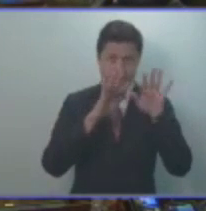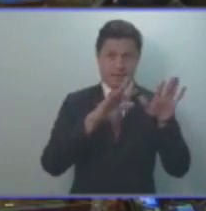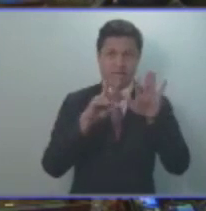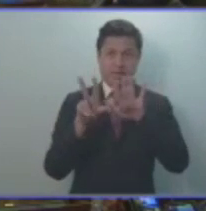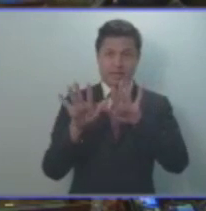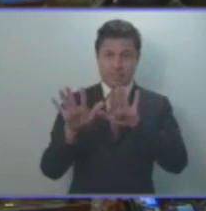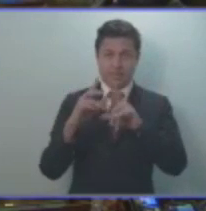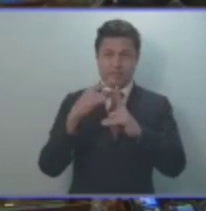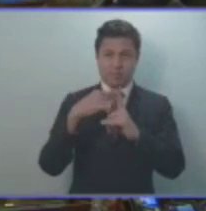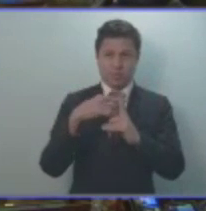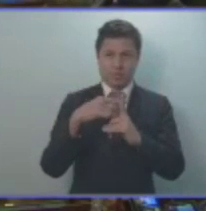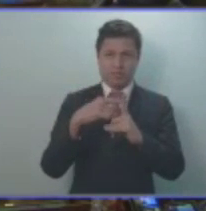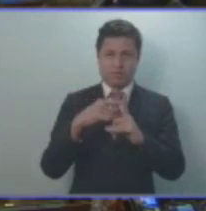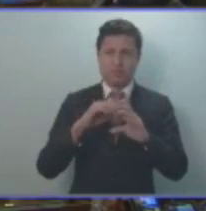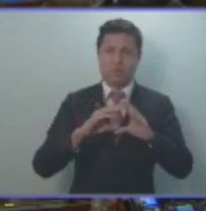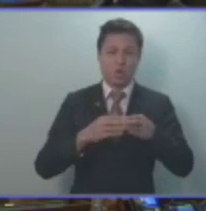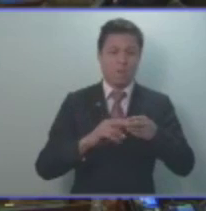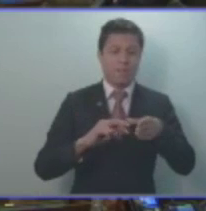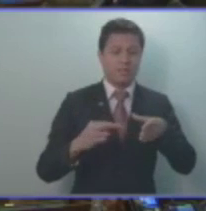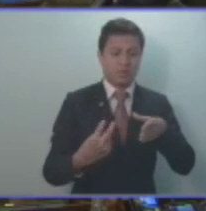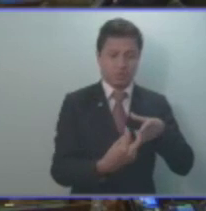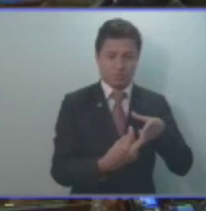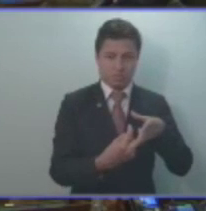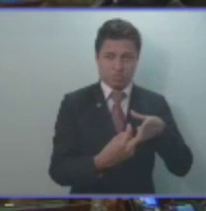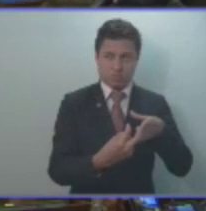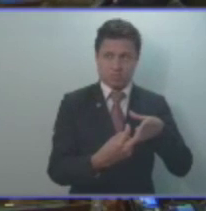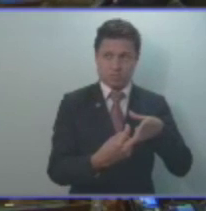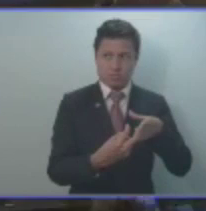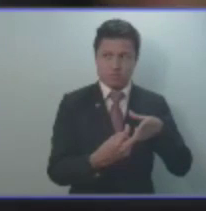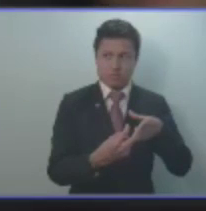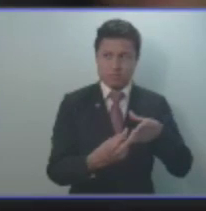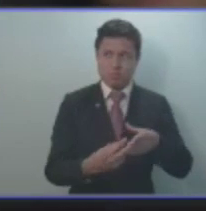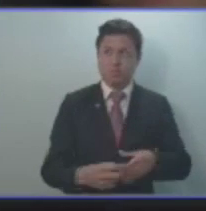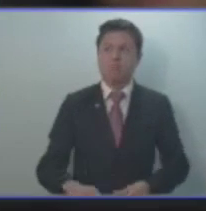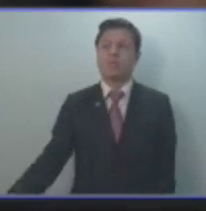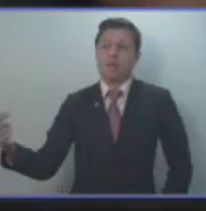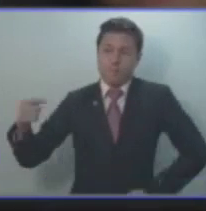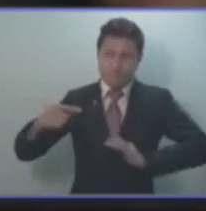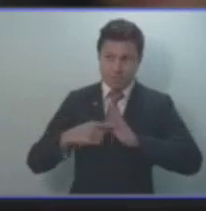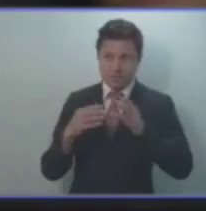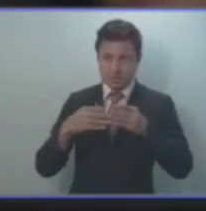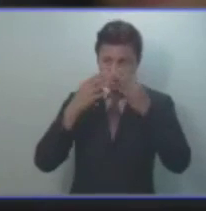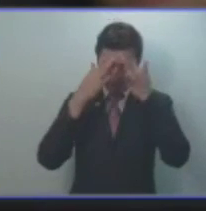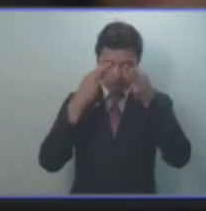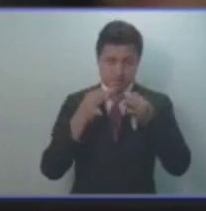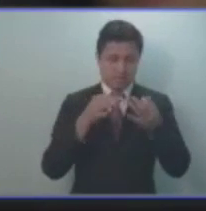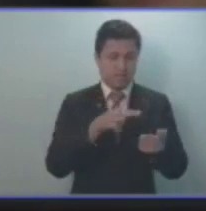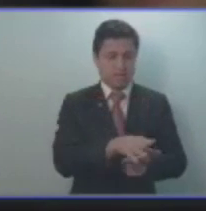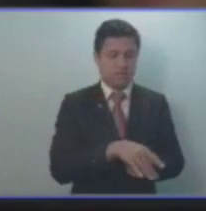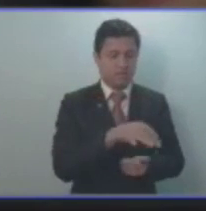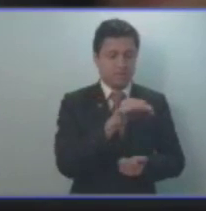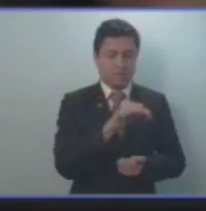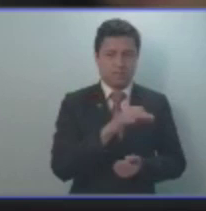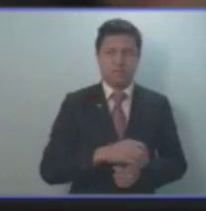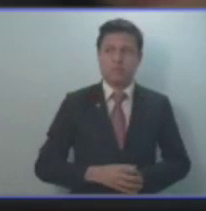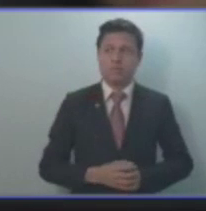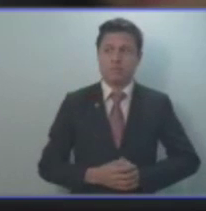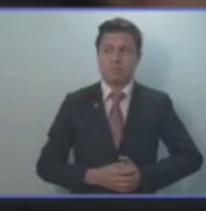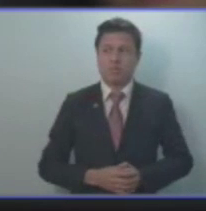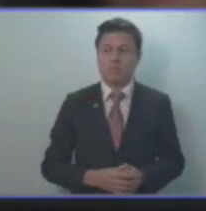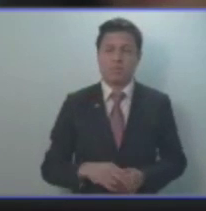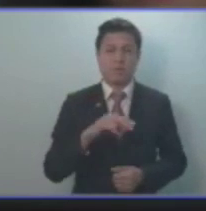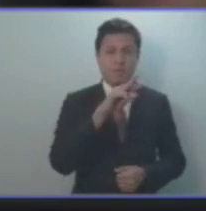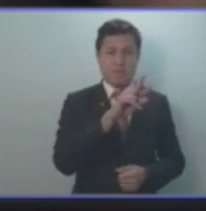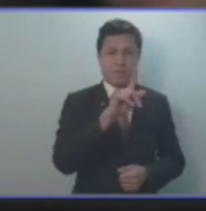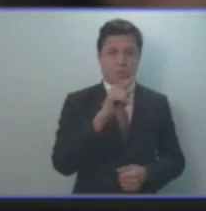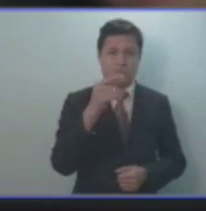favorable. La comisión que suscribe hace referencia al expediente número